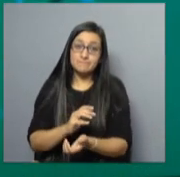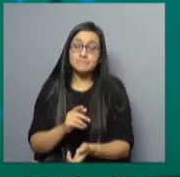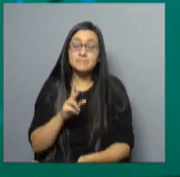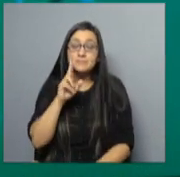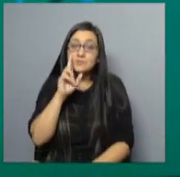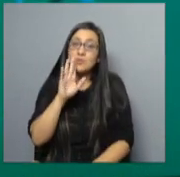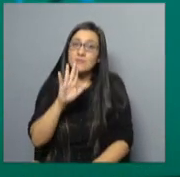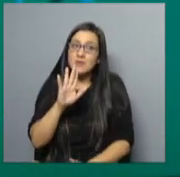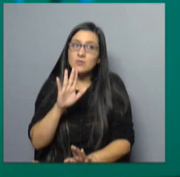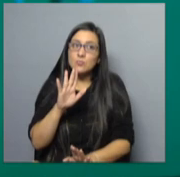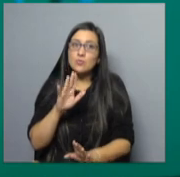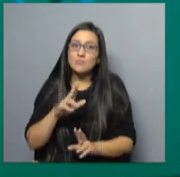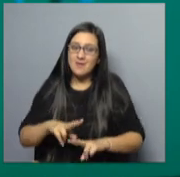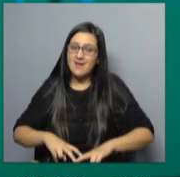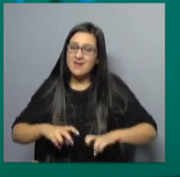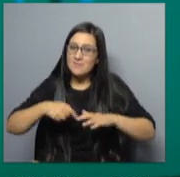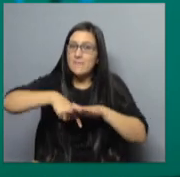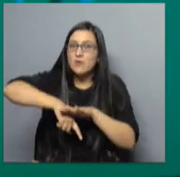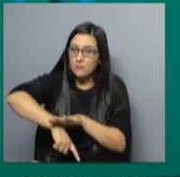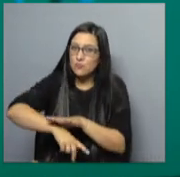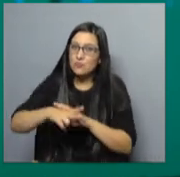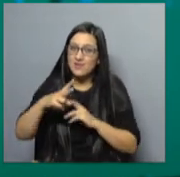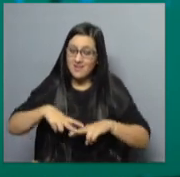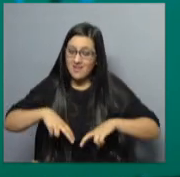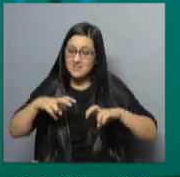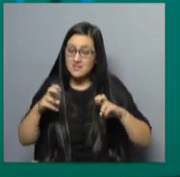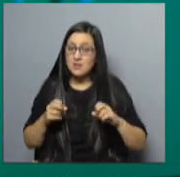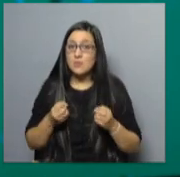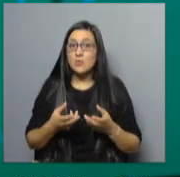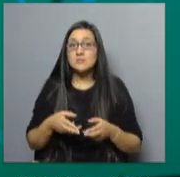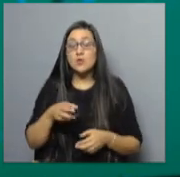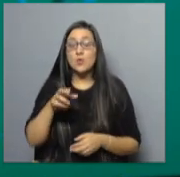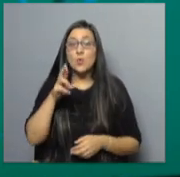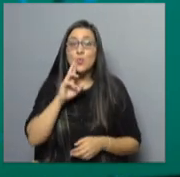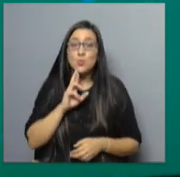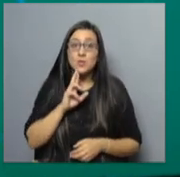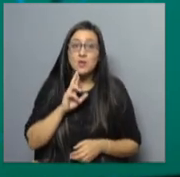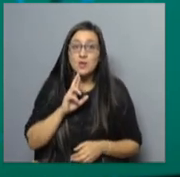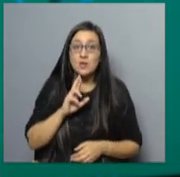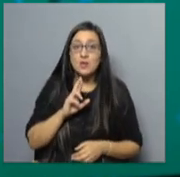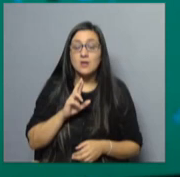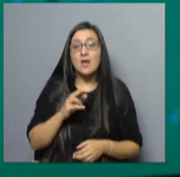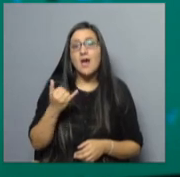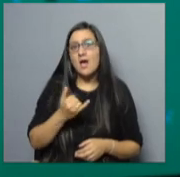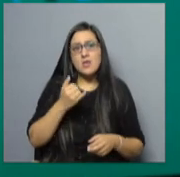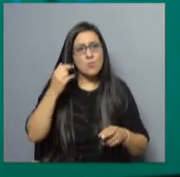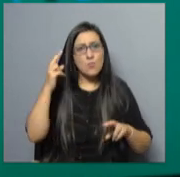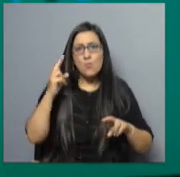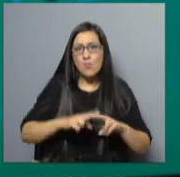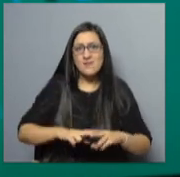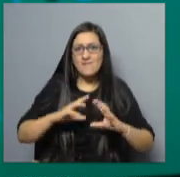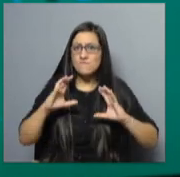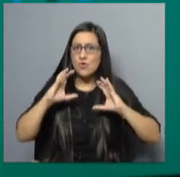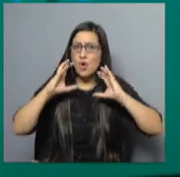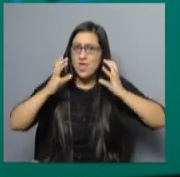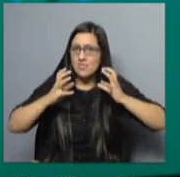hay que evaluar con más detenimiento porque hay también frente a esta conducta este comportamiento esta dificultad que producen muertes violentas porque